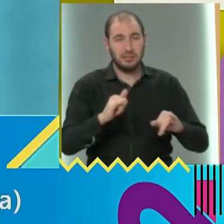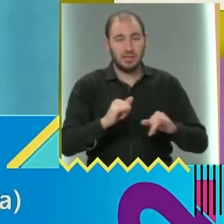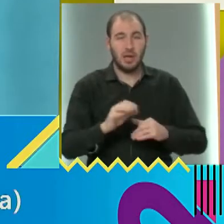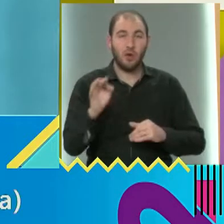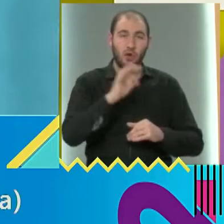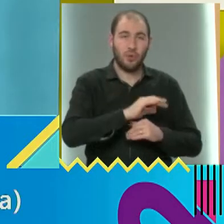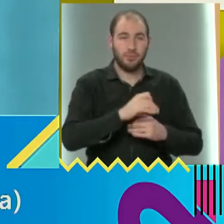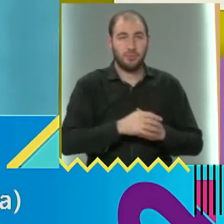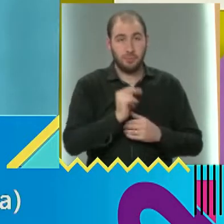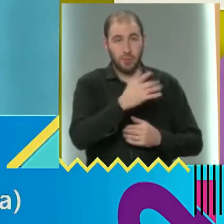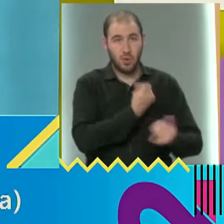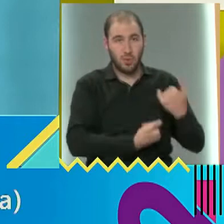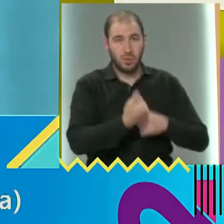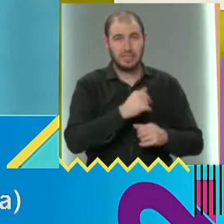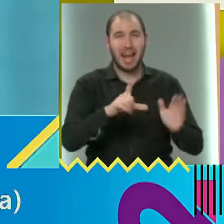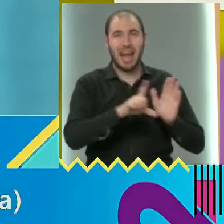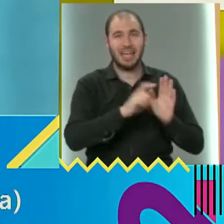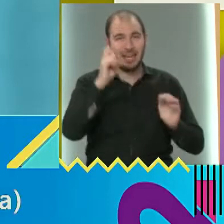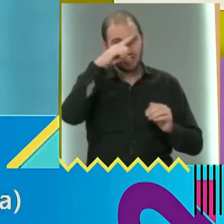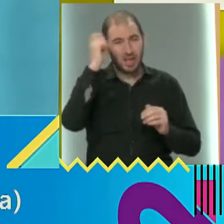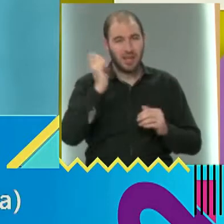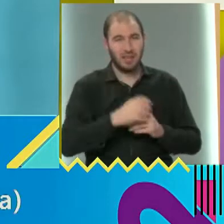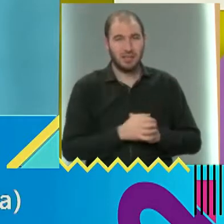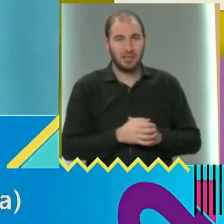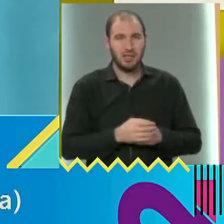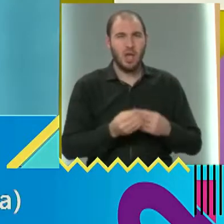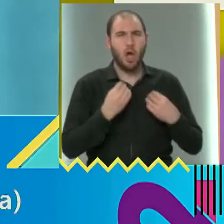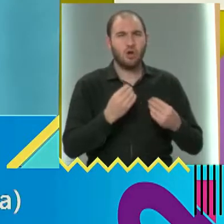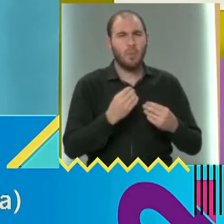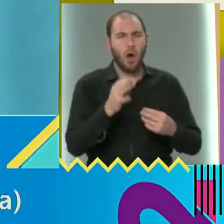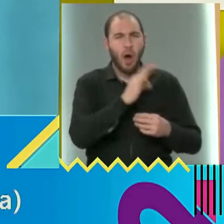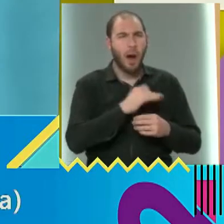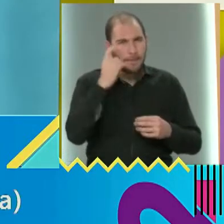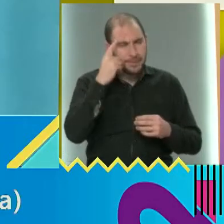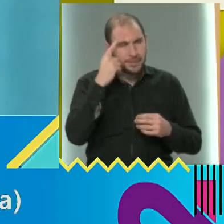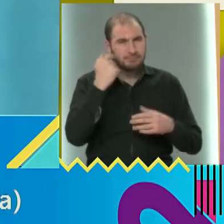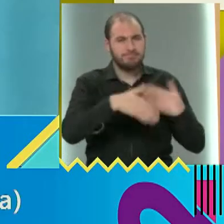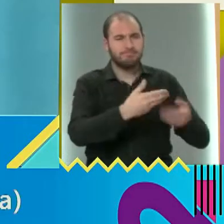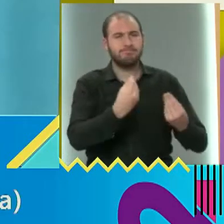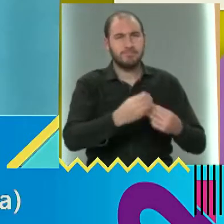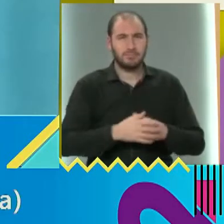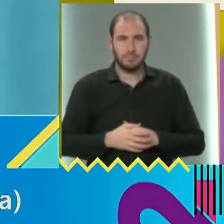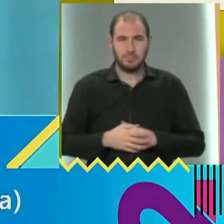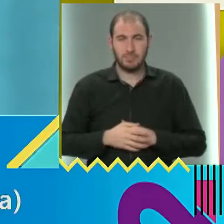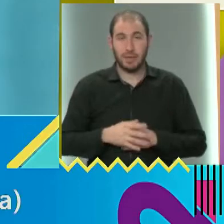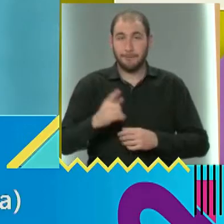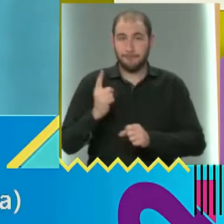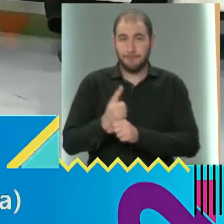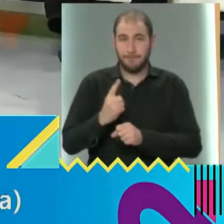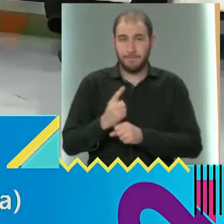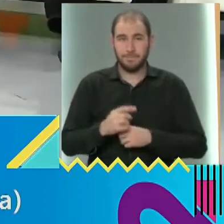por lo menos vos nos estás hablando de una ley nacional. ¿Cómo crees que se pueda llegar a dar?